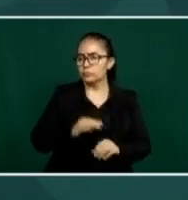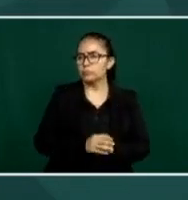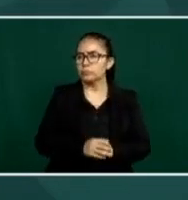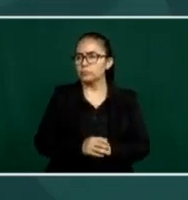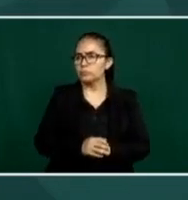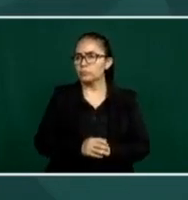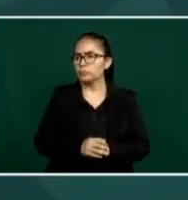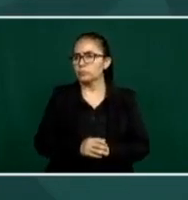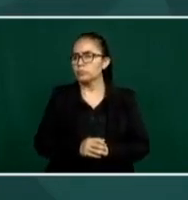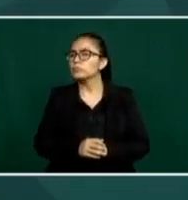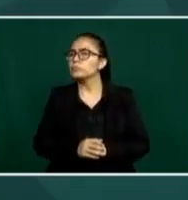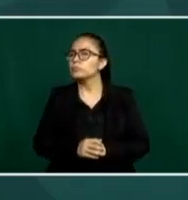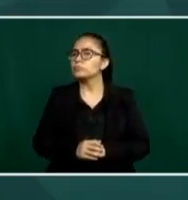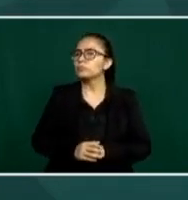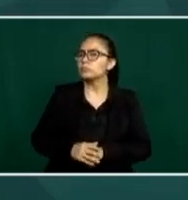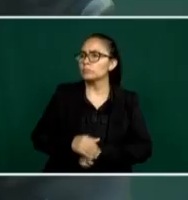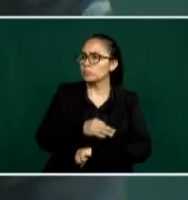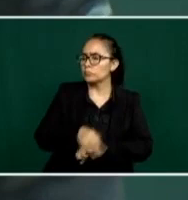Mientras